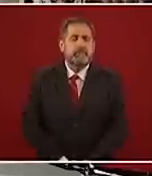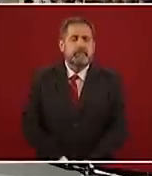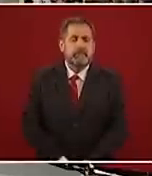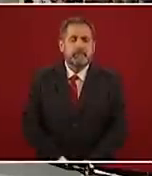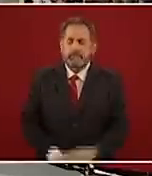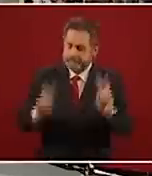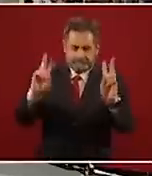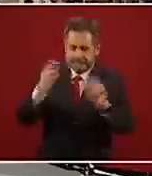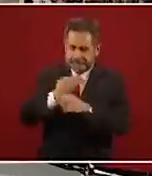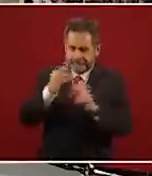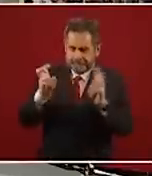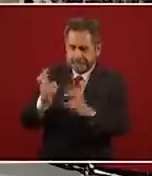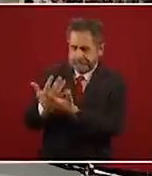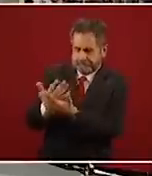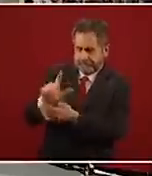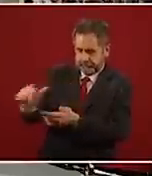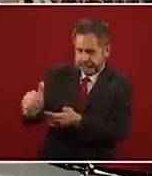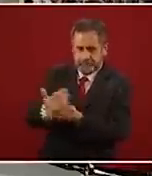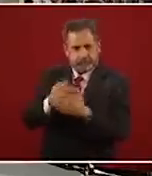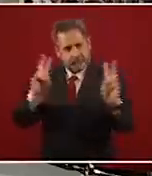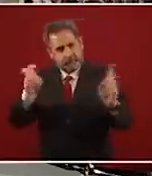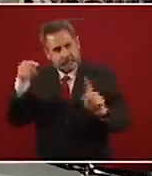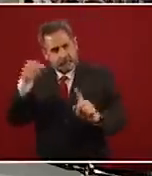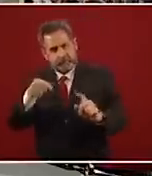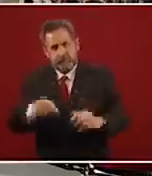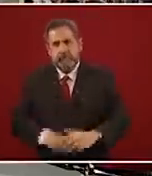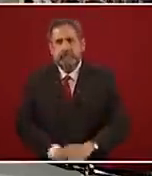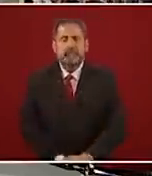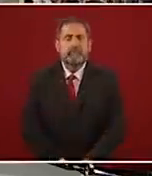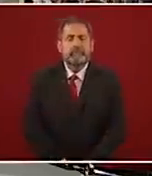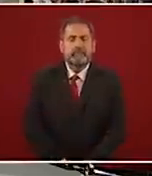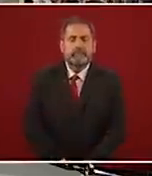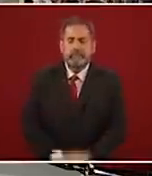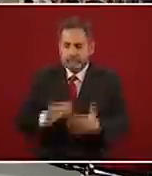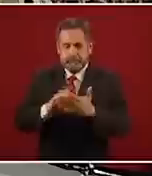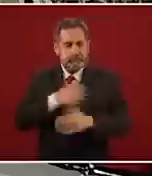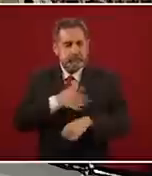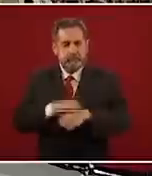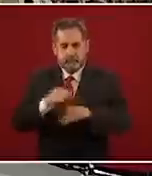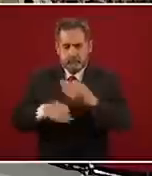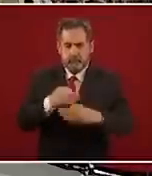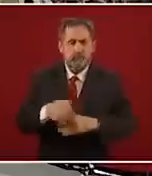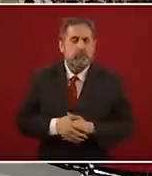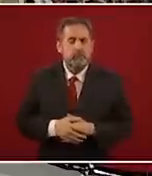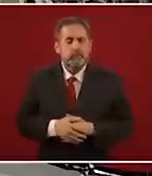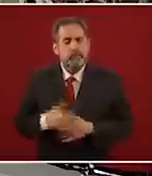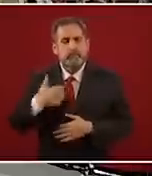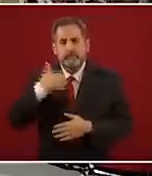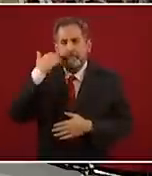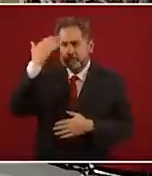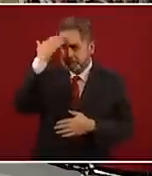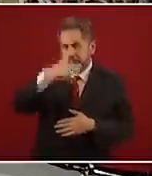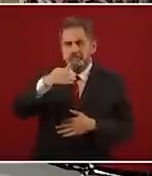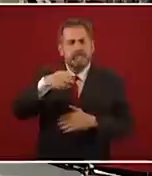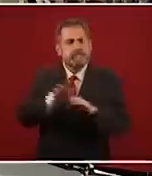Tema. Tema. Pero, ahorita. Ya. Ok. Gracias. Gracias, buenos días a todos. Para saber la